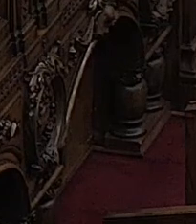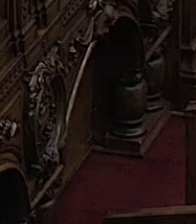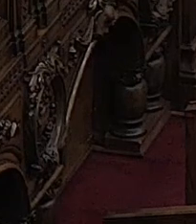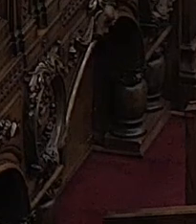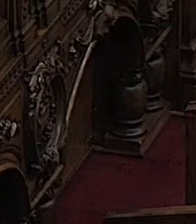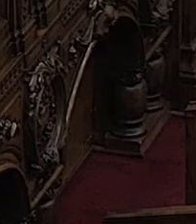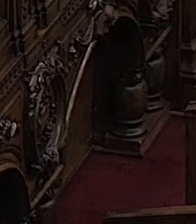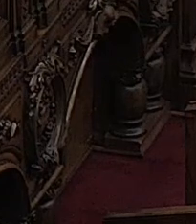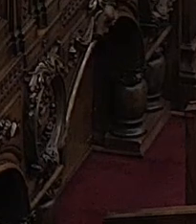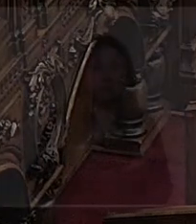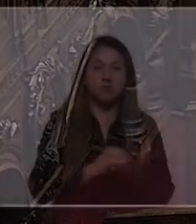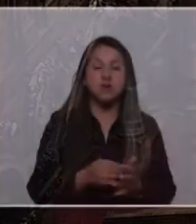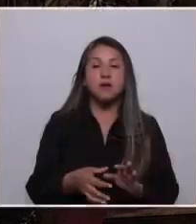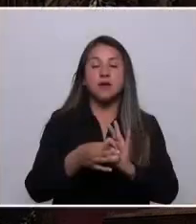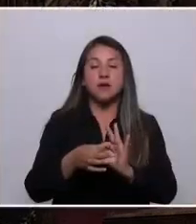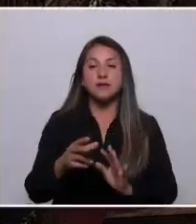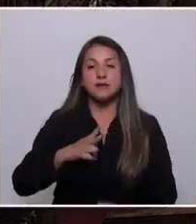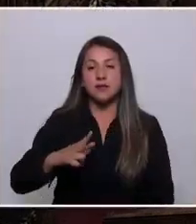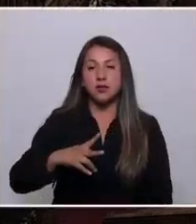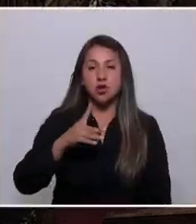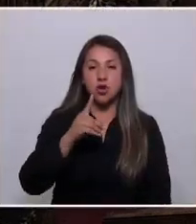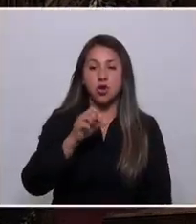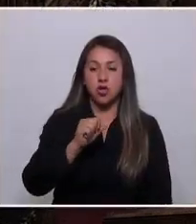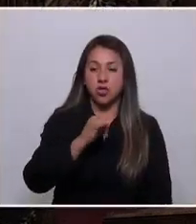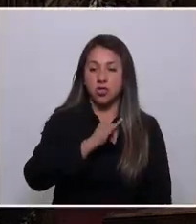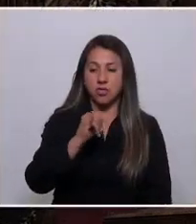retiro. Gracias, señor Daza.